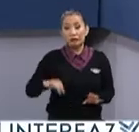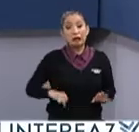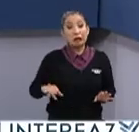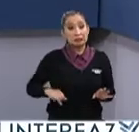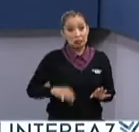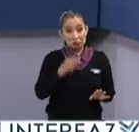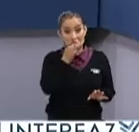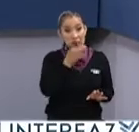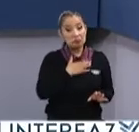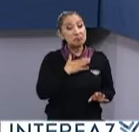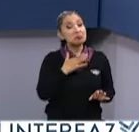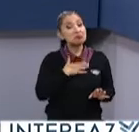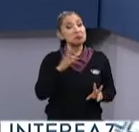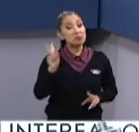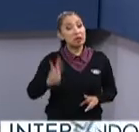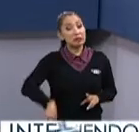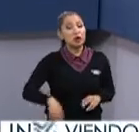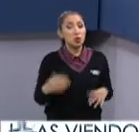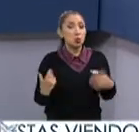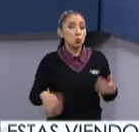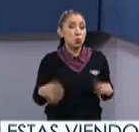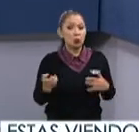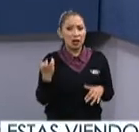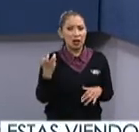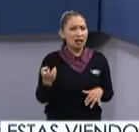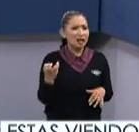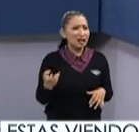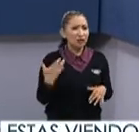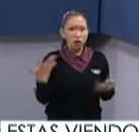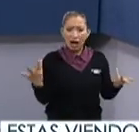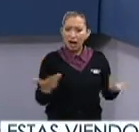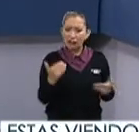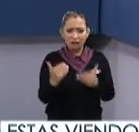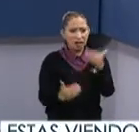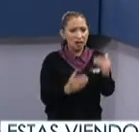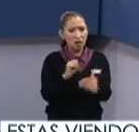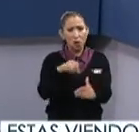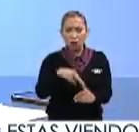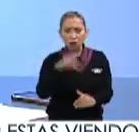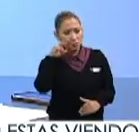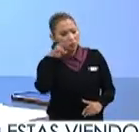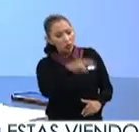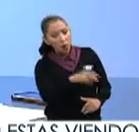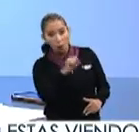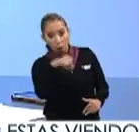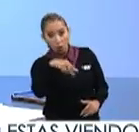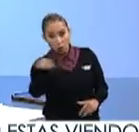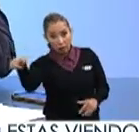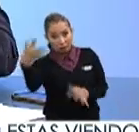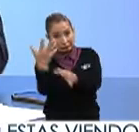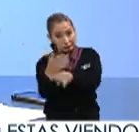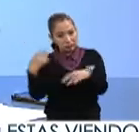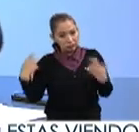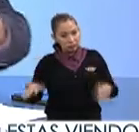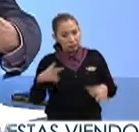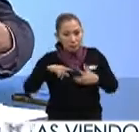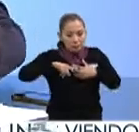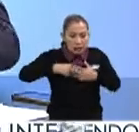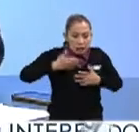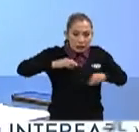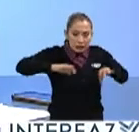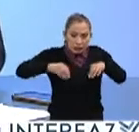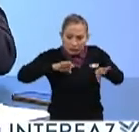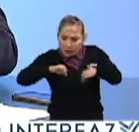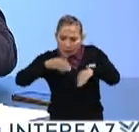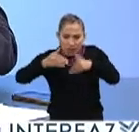nos acabas de comentar, Javier. Creo que esto que está generando la ONU, directamente la ONU, y está